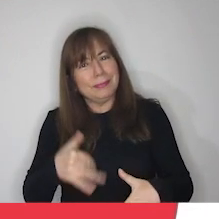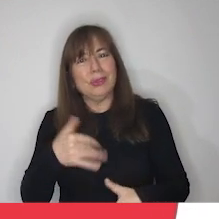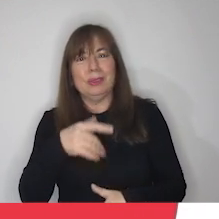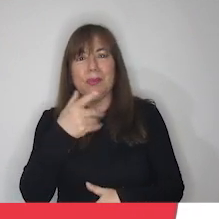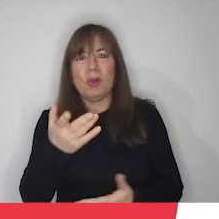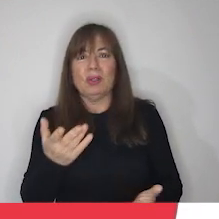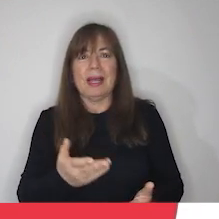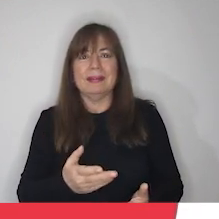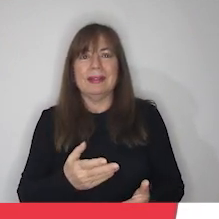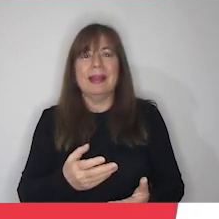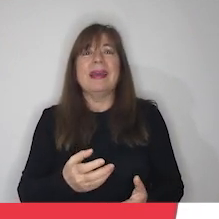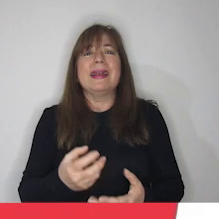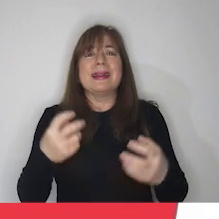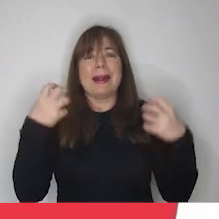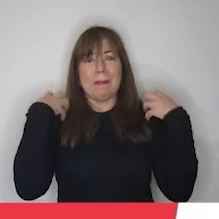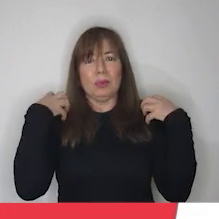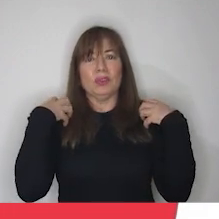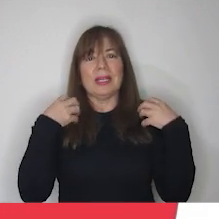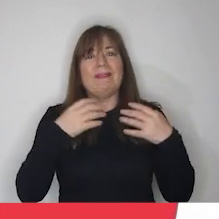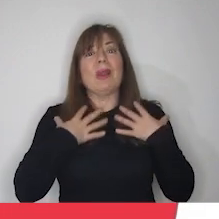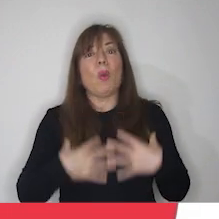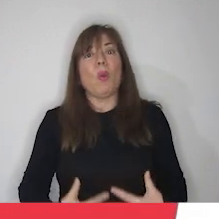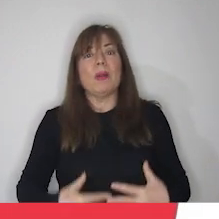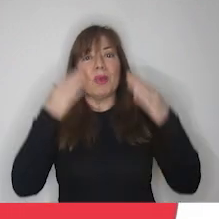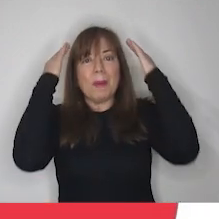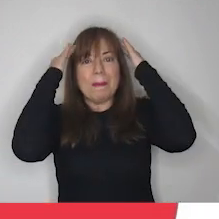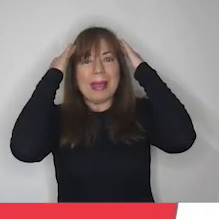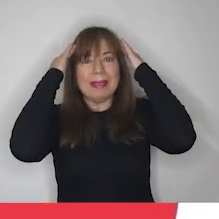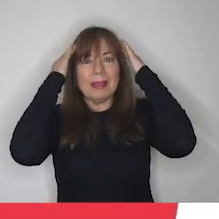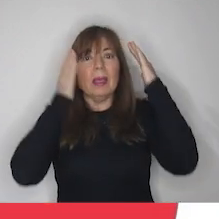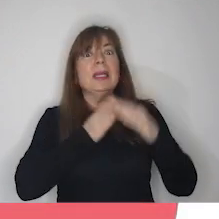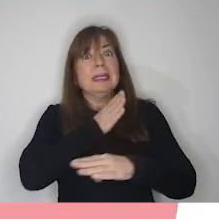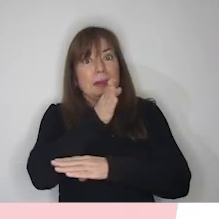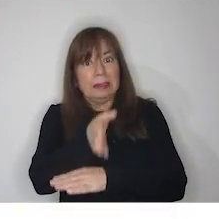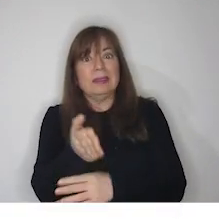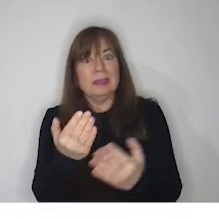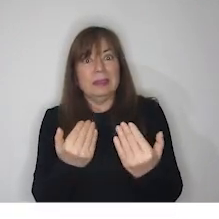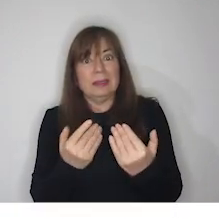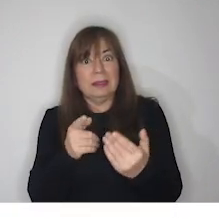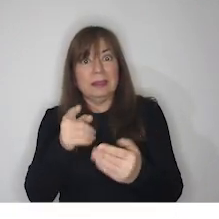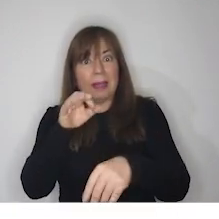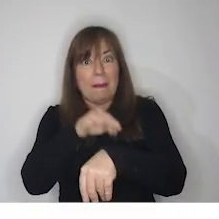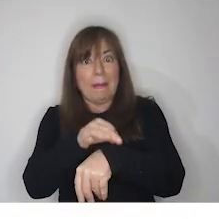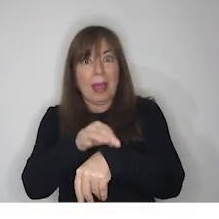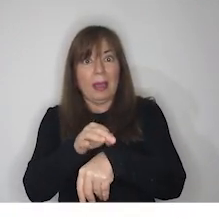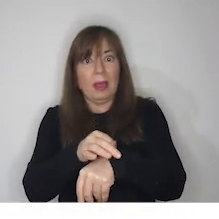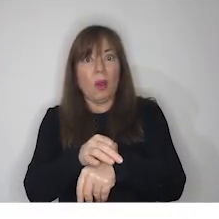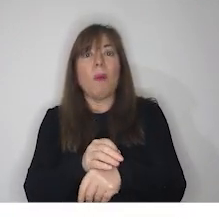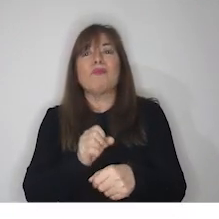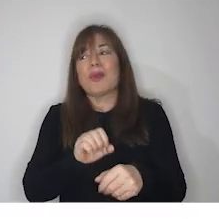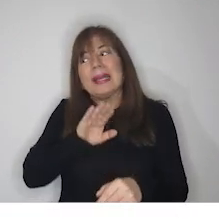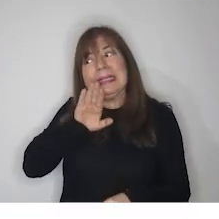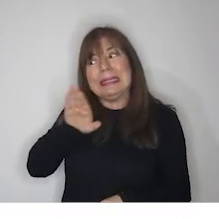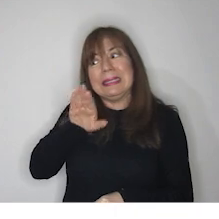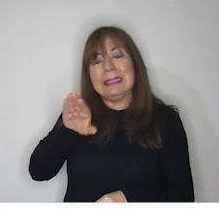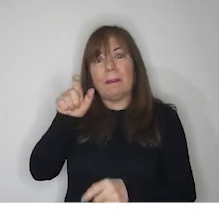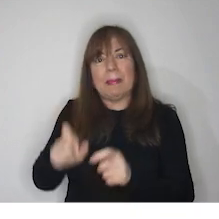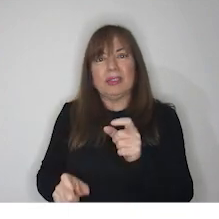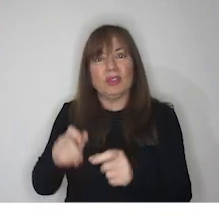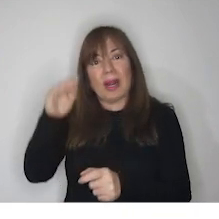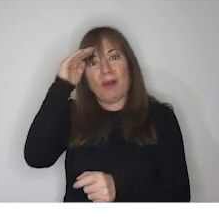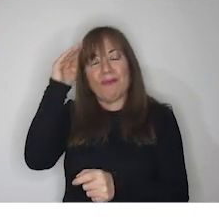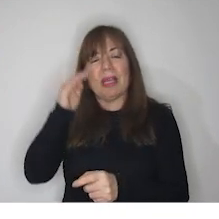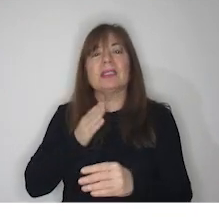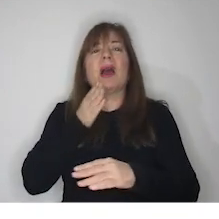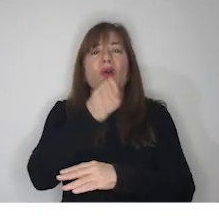Si necesitas acudir con médico, puedes pedir ayuda a tu persona de confianza o buscar formas de asistir a algún establecimiento de salud